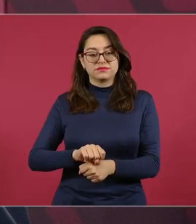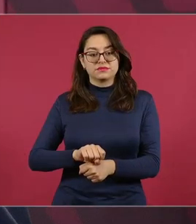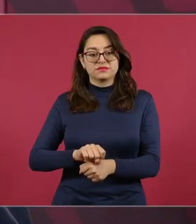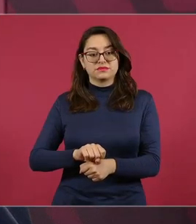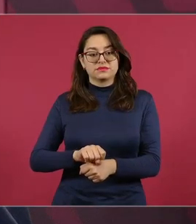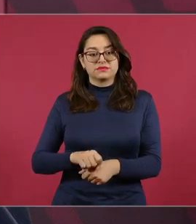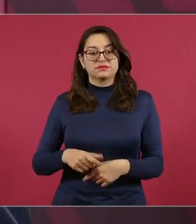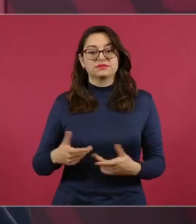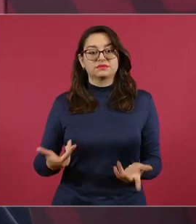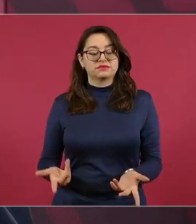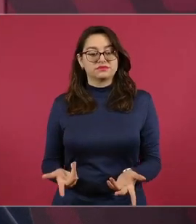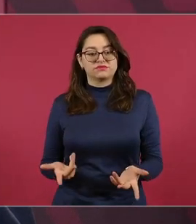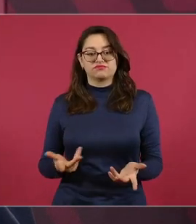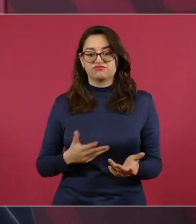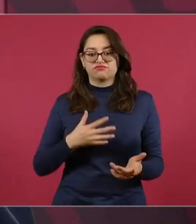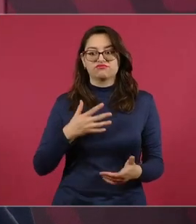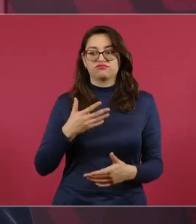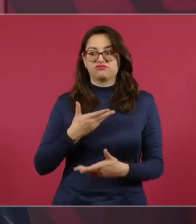toda la noche,